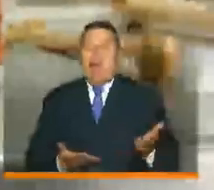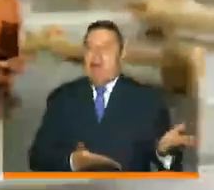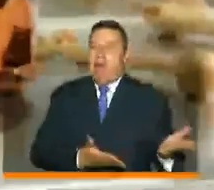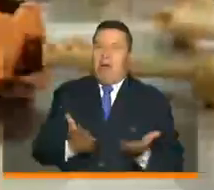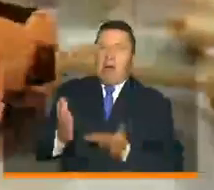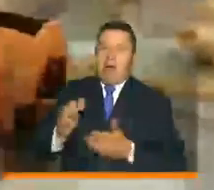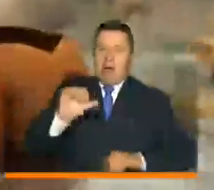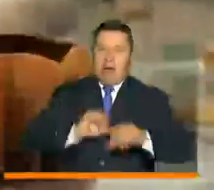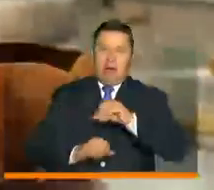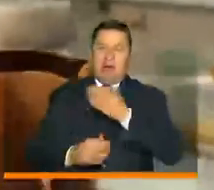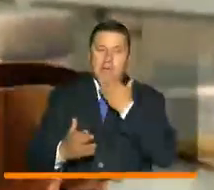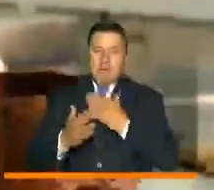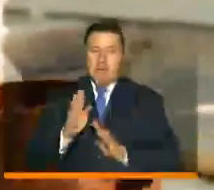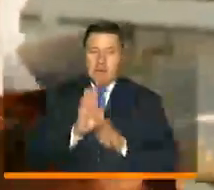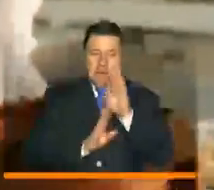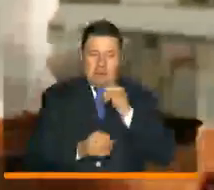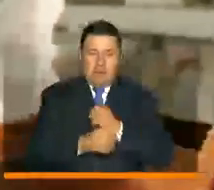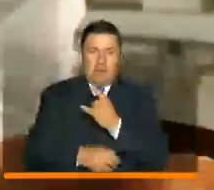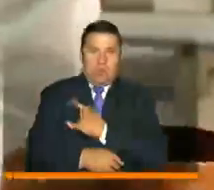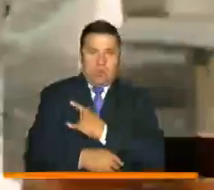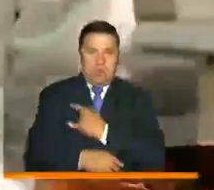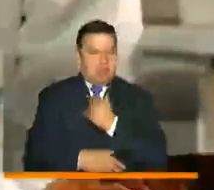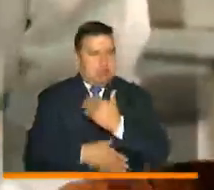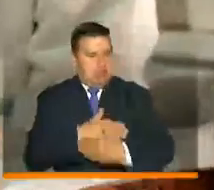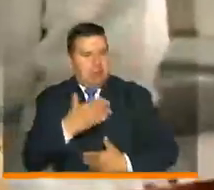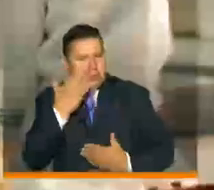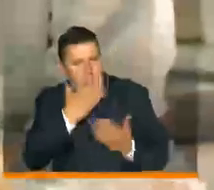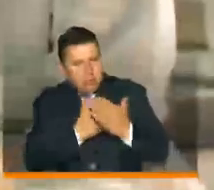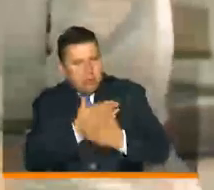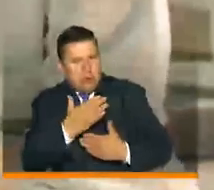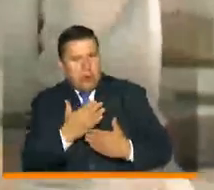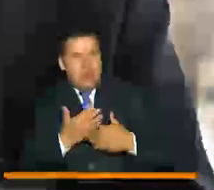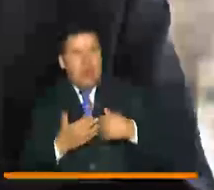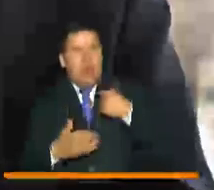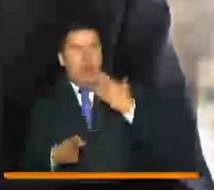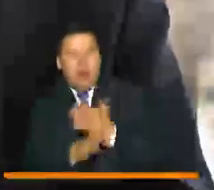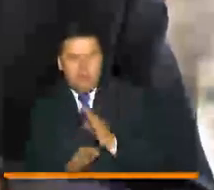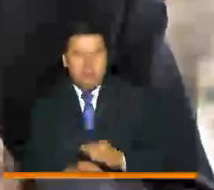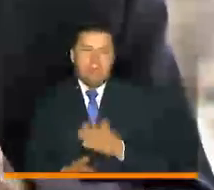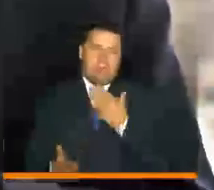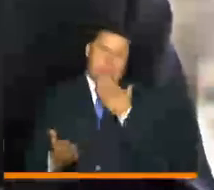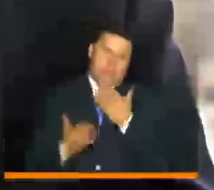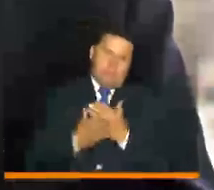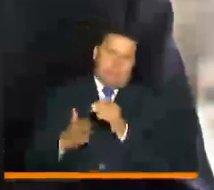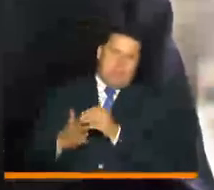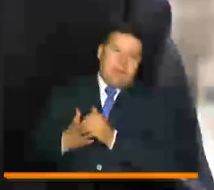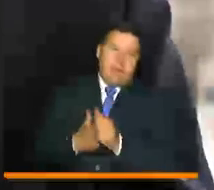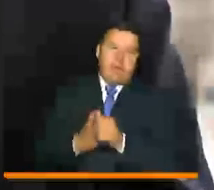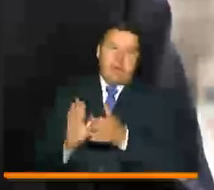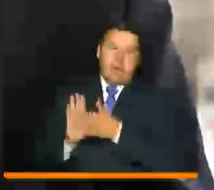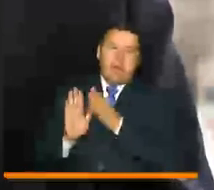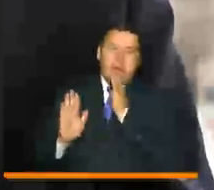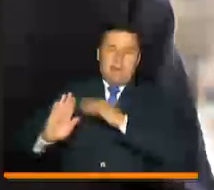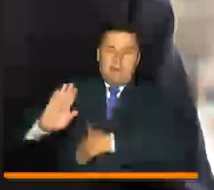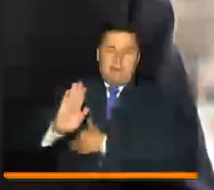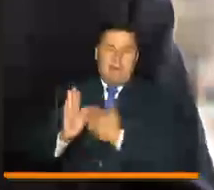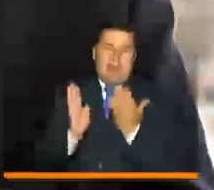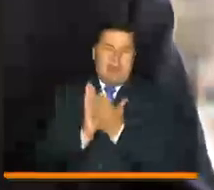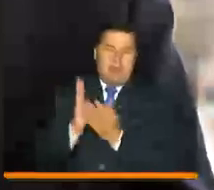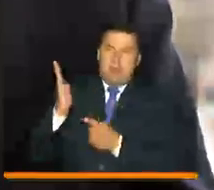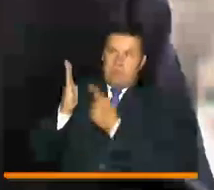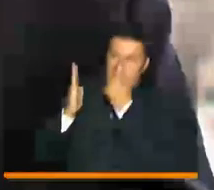académico de nuestra institución avanza sin ningún tipo de contratiempo. Gracias a la guía del Ministerio de